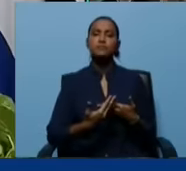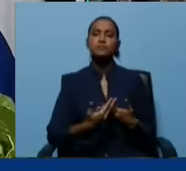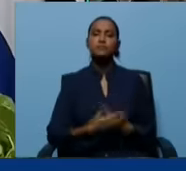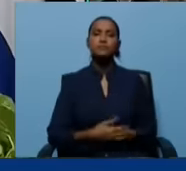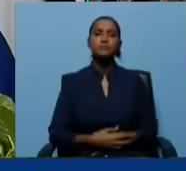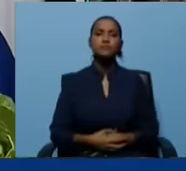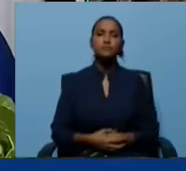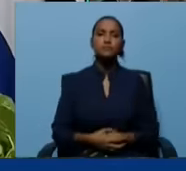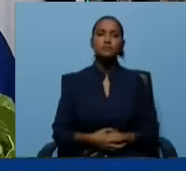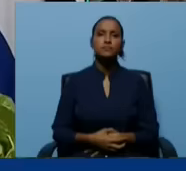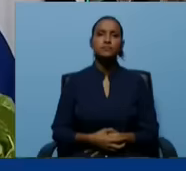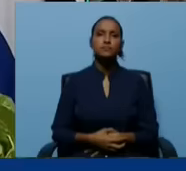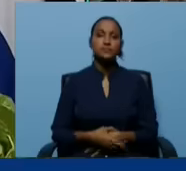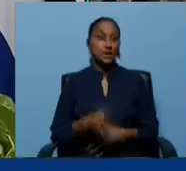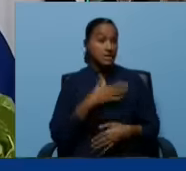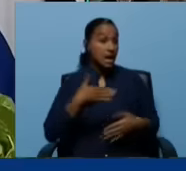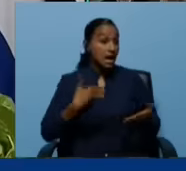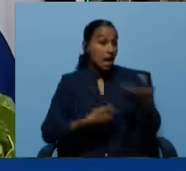todo sea para él.